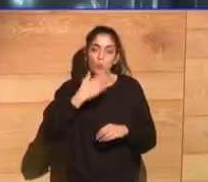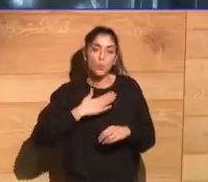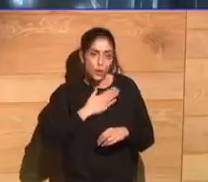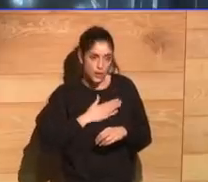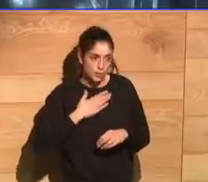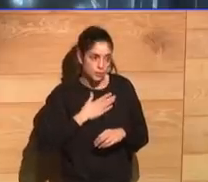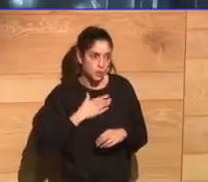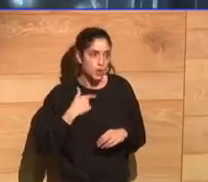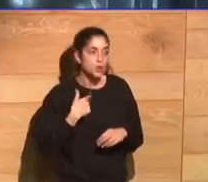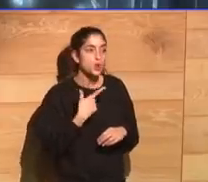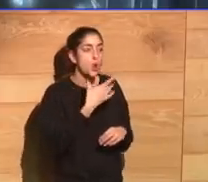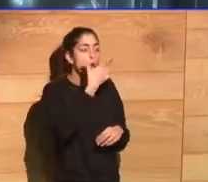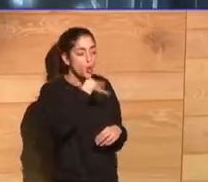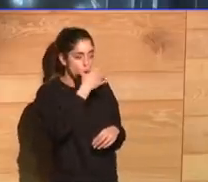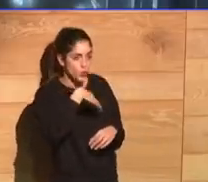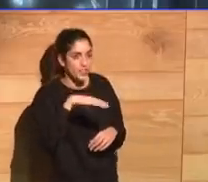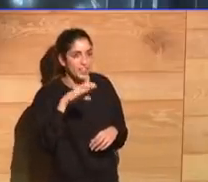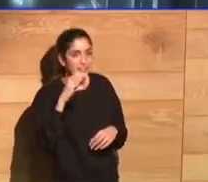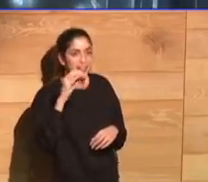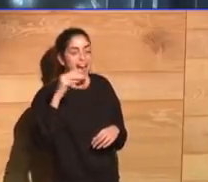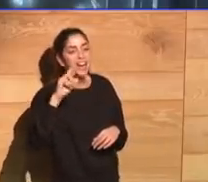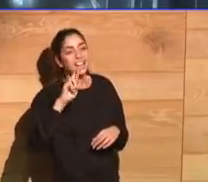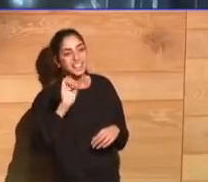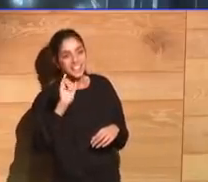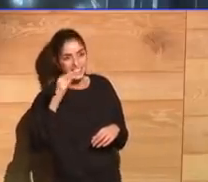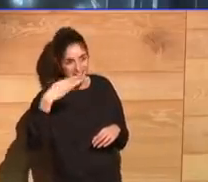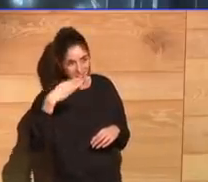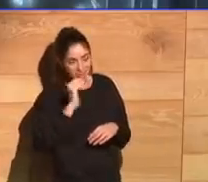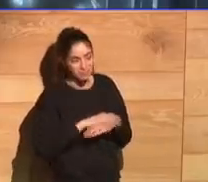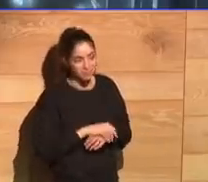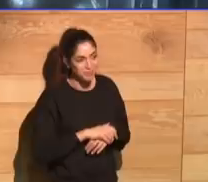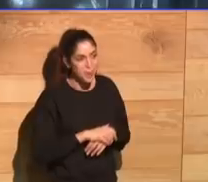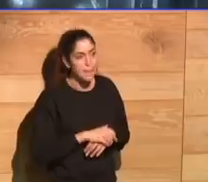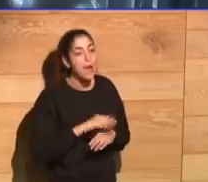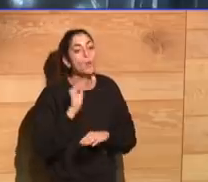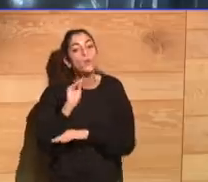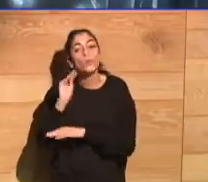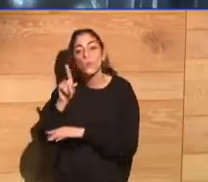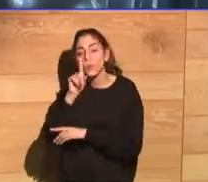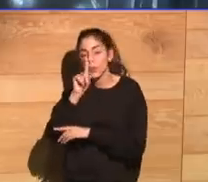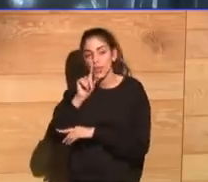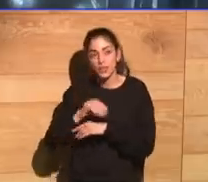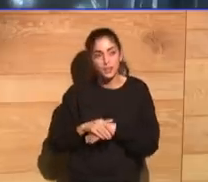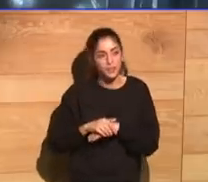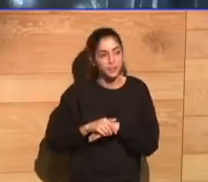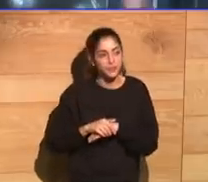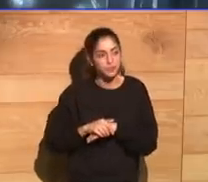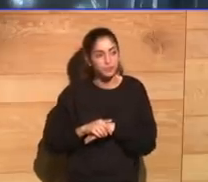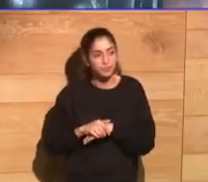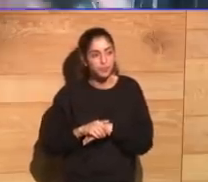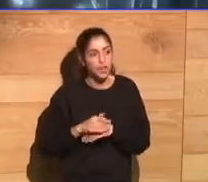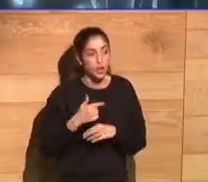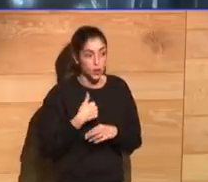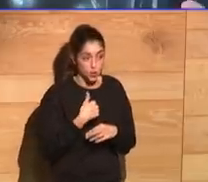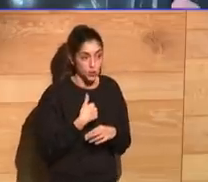Yo conocí a Christopher Reeve, ¿vale? ¡Cuidado! A ver lo que vas a decir, ¿eh? Cuidado. A ver lo que vas a decir. No, ahora ya nada. No, por favor. No, vamos a ver.